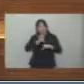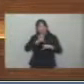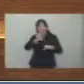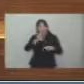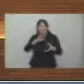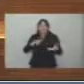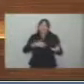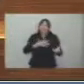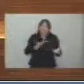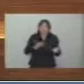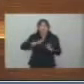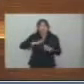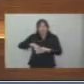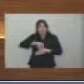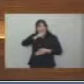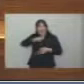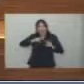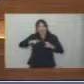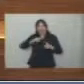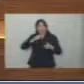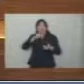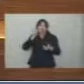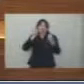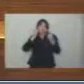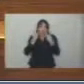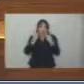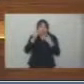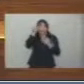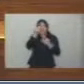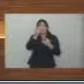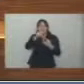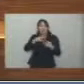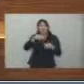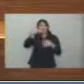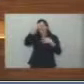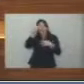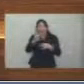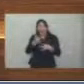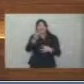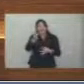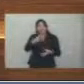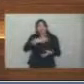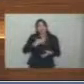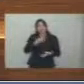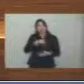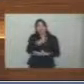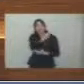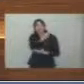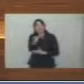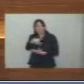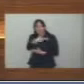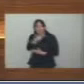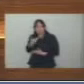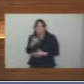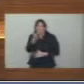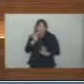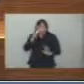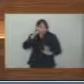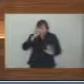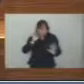hasta los ciudadanos entienden más coherente lo que ustedes hacen. Incluso igual respaldan más las posiciones que ustedes tienen. No lo sé. Pero me parece que en